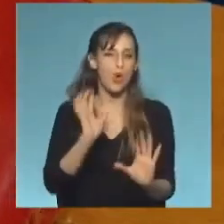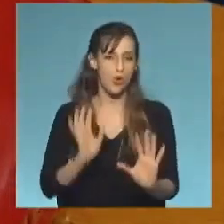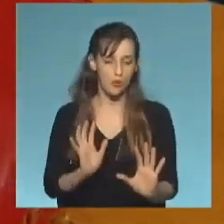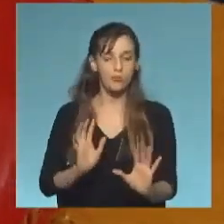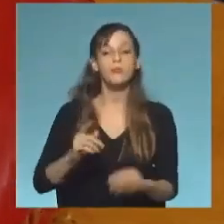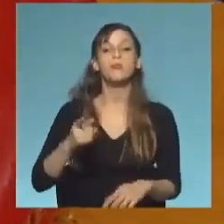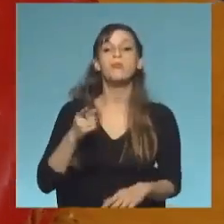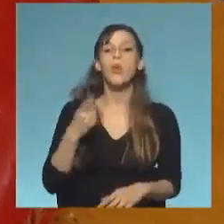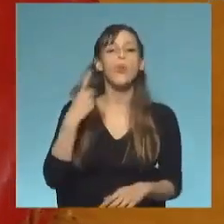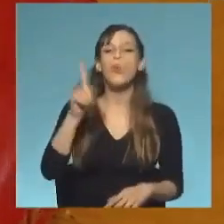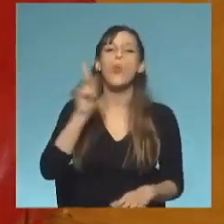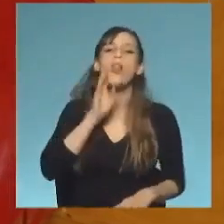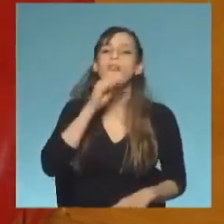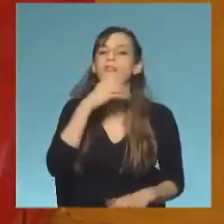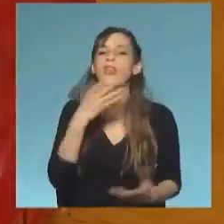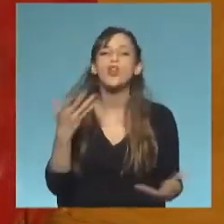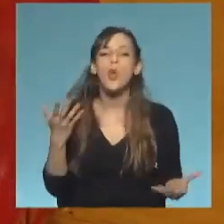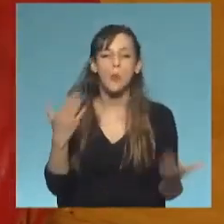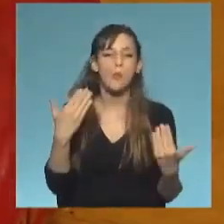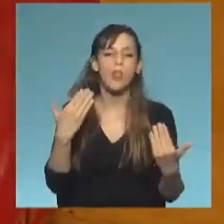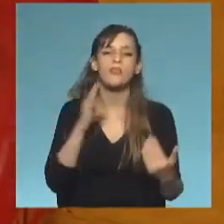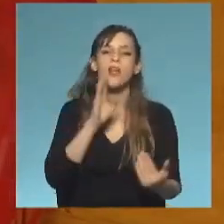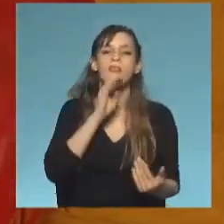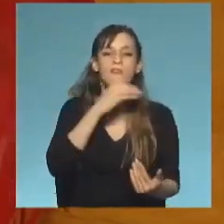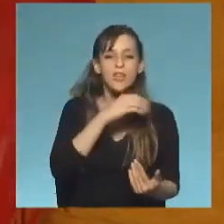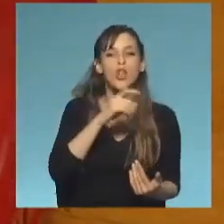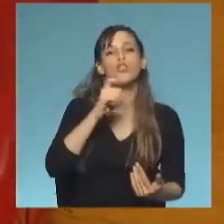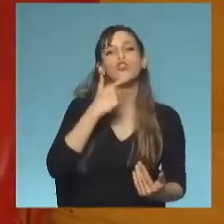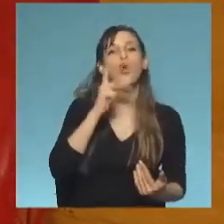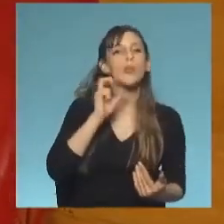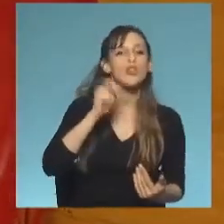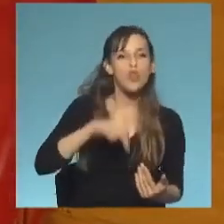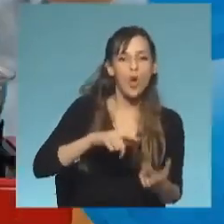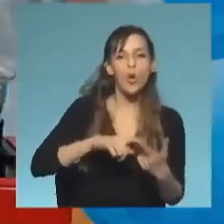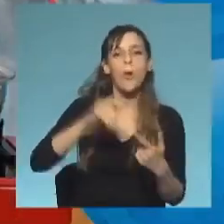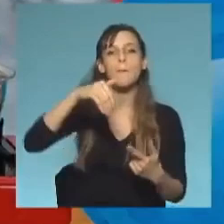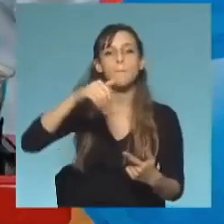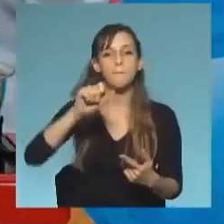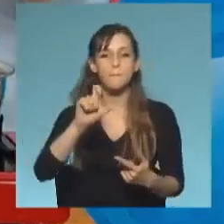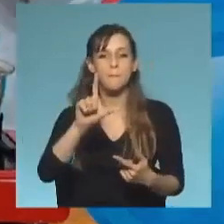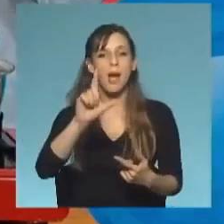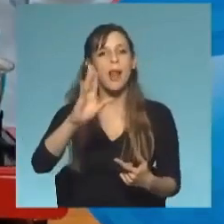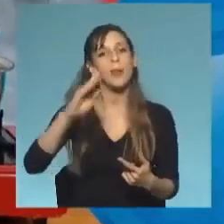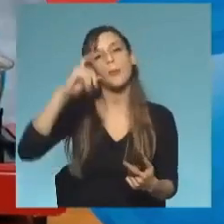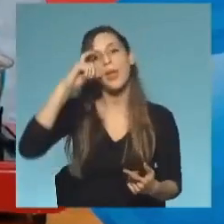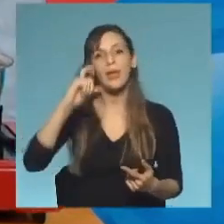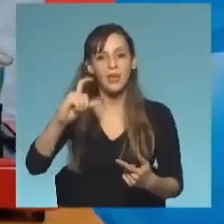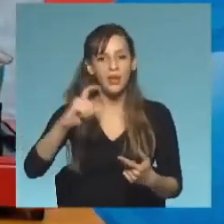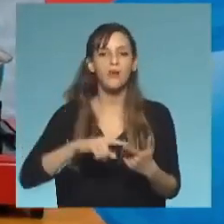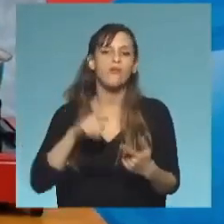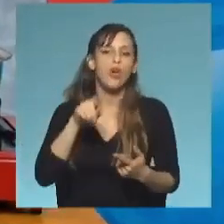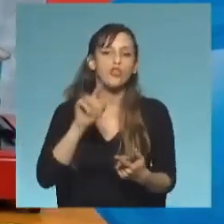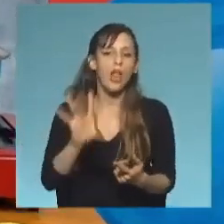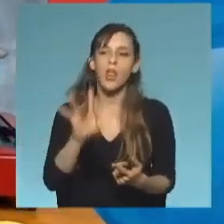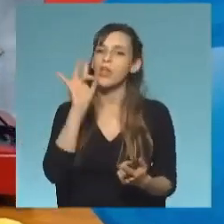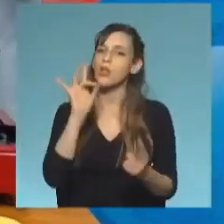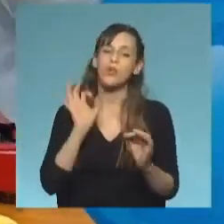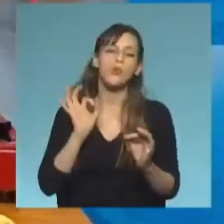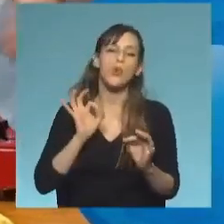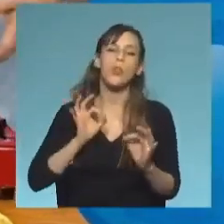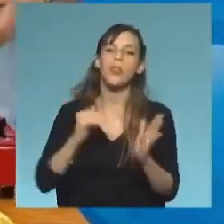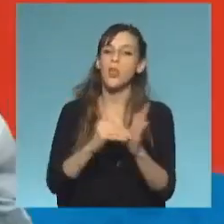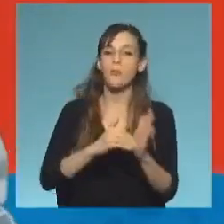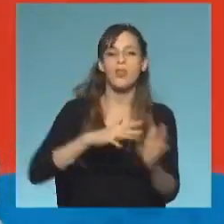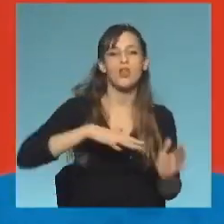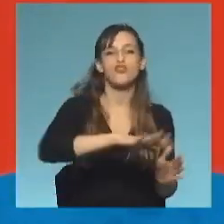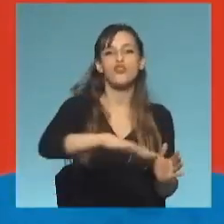a usar? Puede ser un vino Cabernet Sauvignon, Malbec. ¿Sabes qué les sugiero? Elijan el vino de la zona. Recordá que tenemos